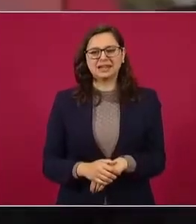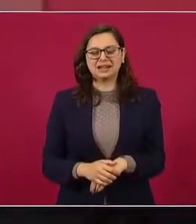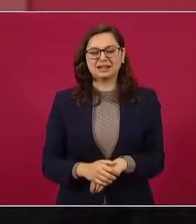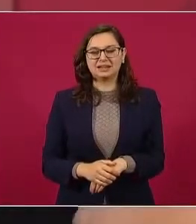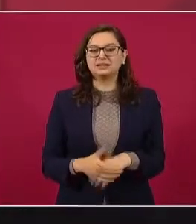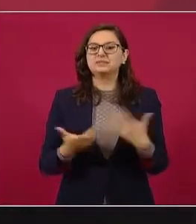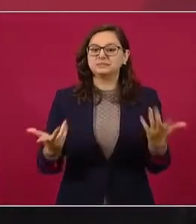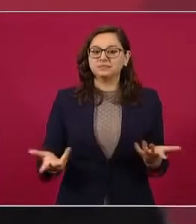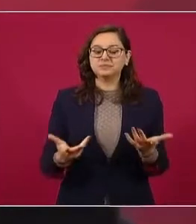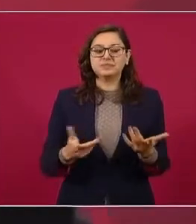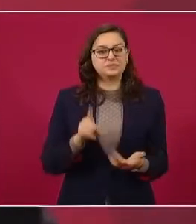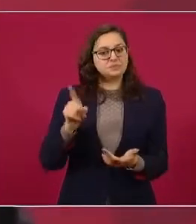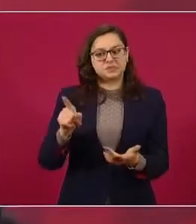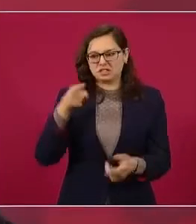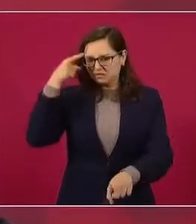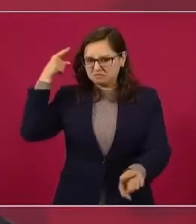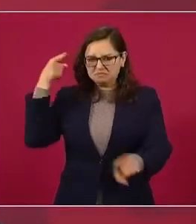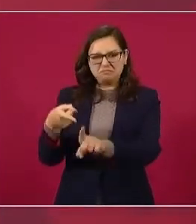Había que llevar a cabo la reforma